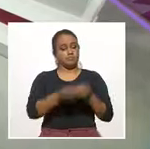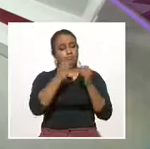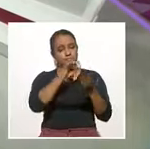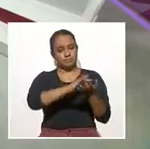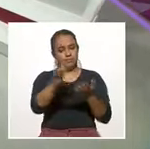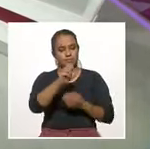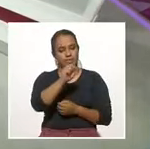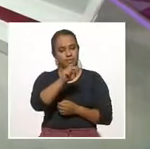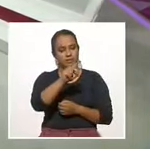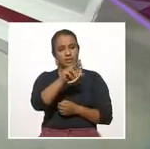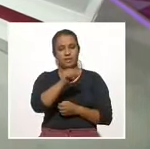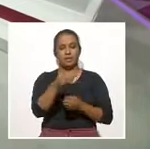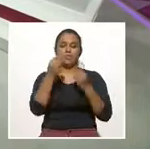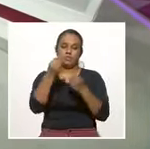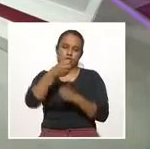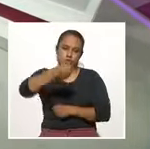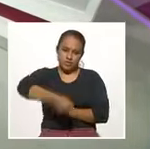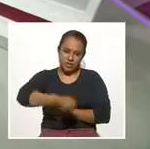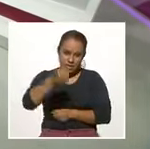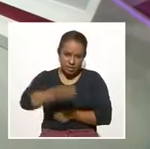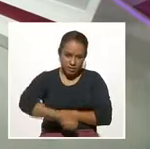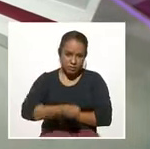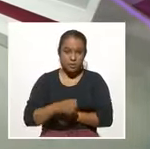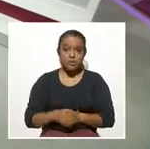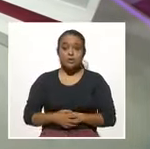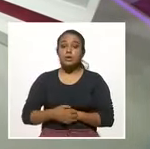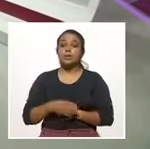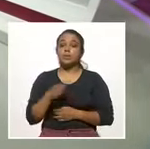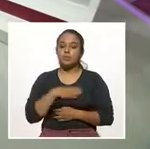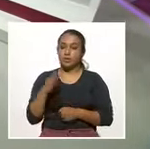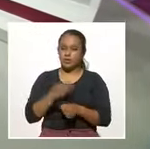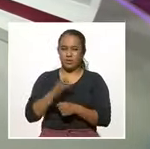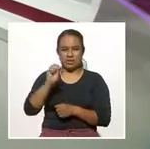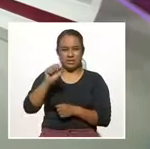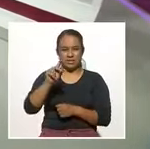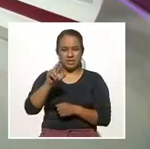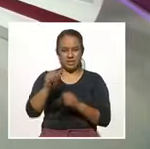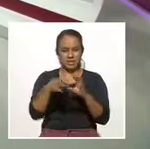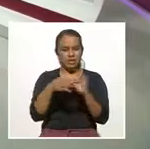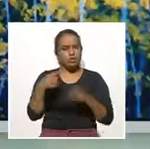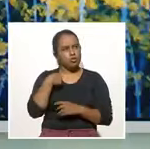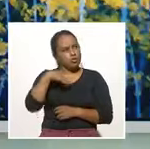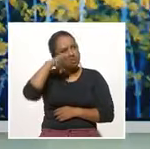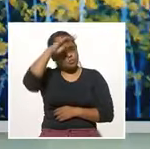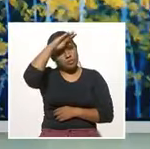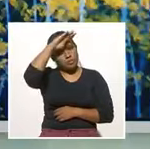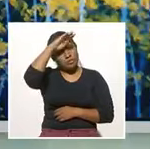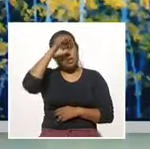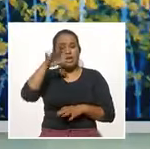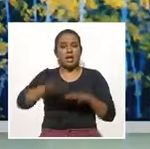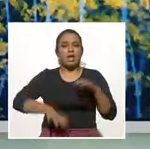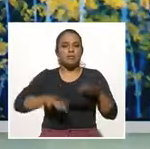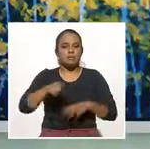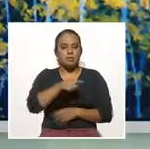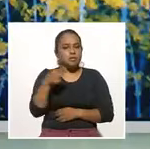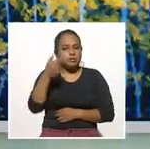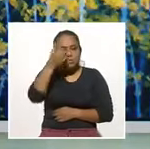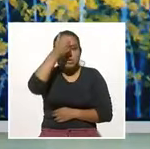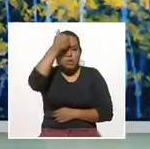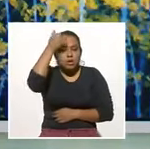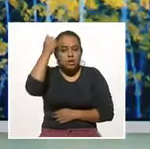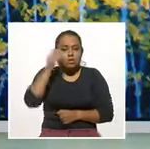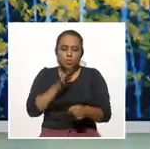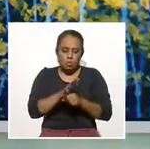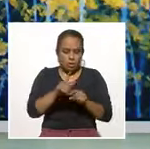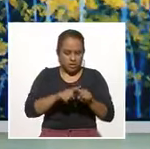Muchísimas gracias, Sandra, te mandamos muchos saludos. Y bueno, ahorita que Sandra estaba hablando de eso, estaba yo pensando que a veces no conocemos, ni siquiera sabemos cuál es